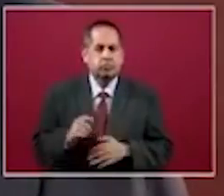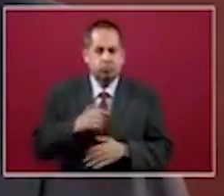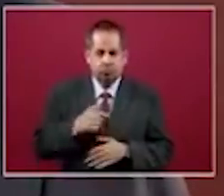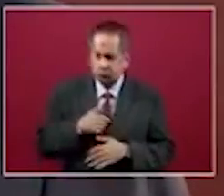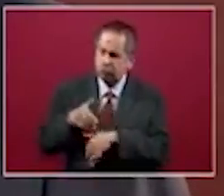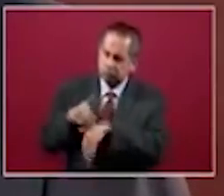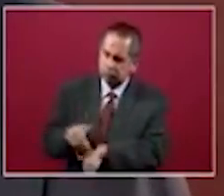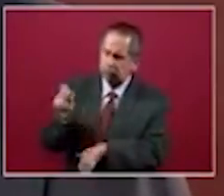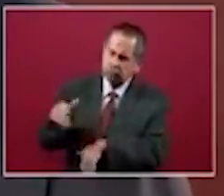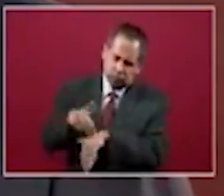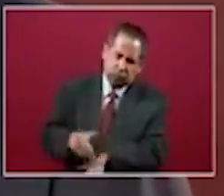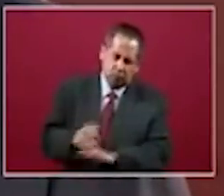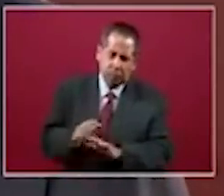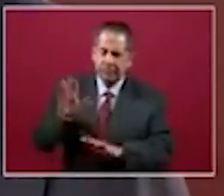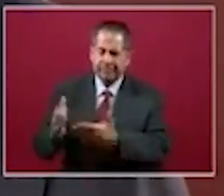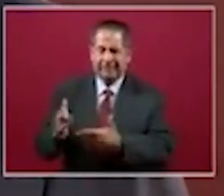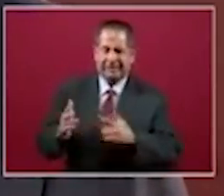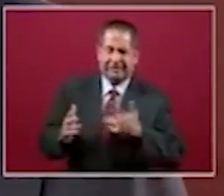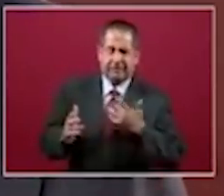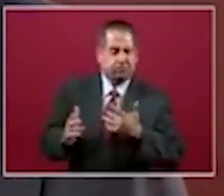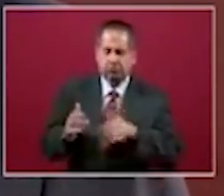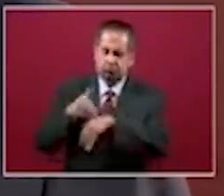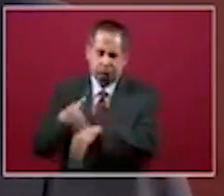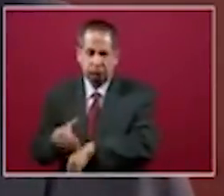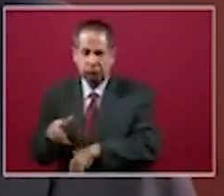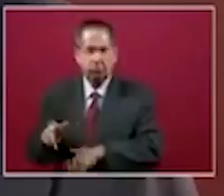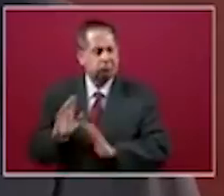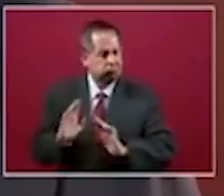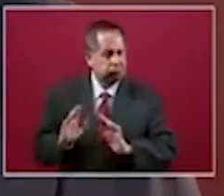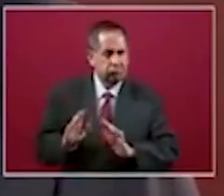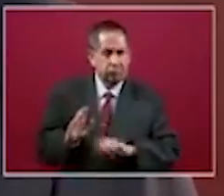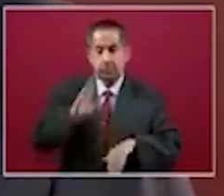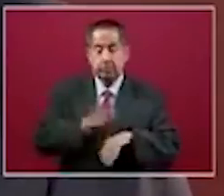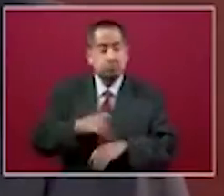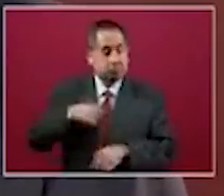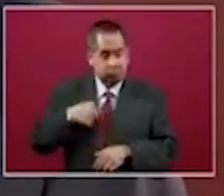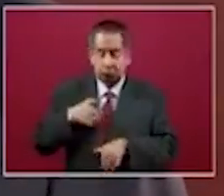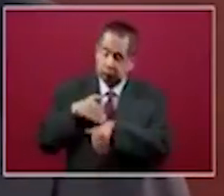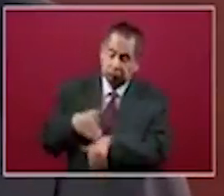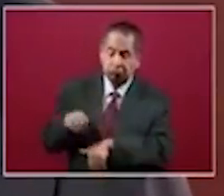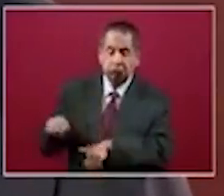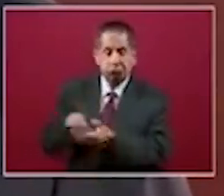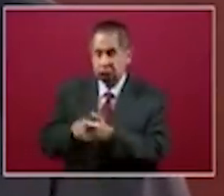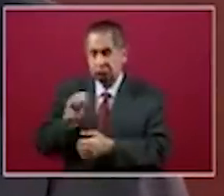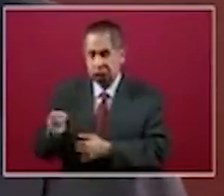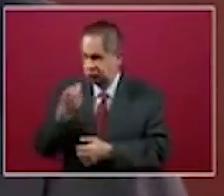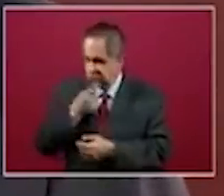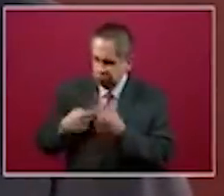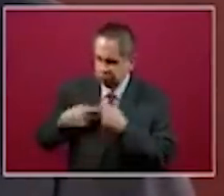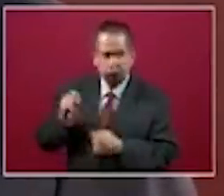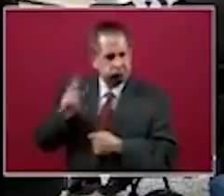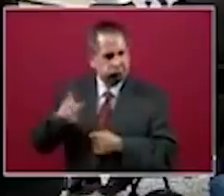les hago caso. O sea, es a los que más caso les